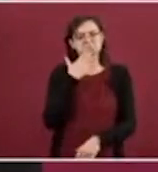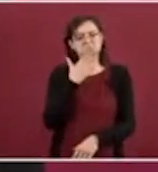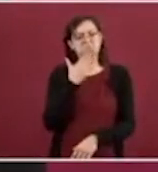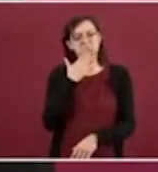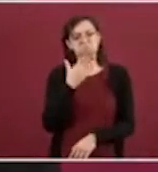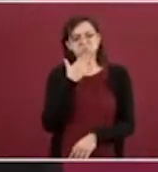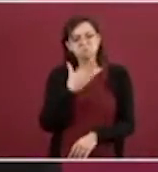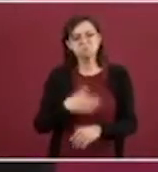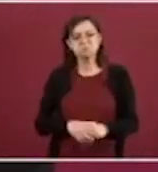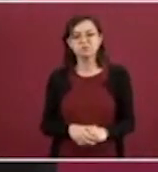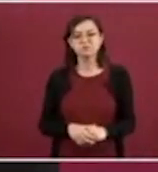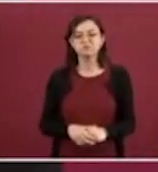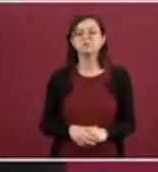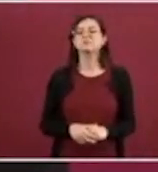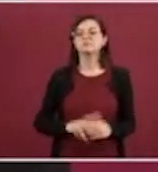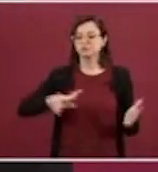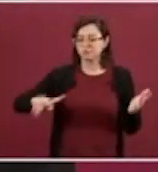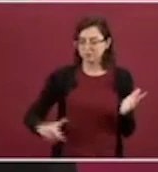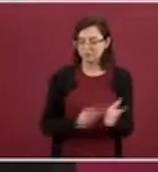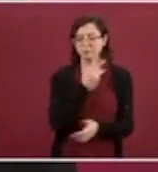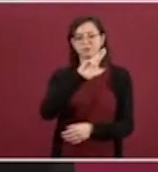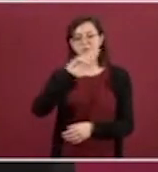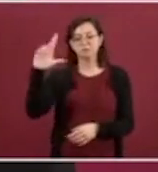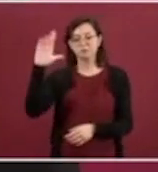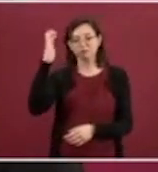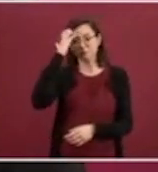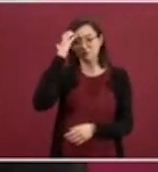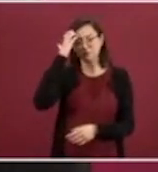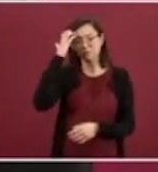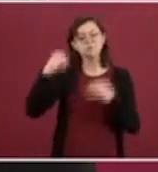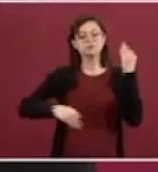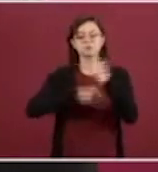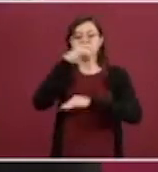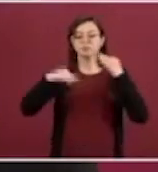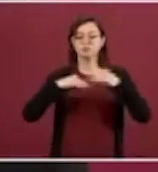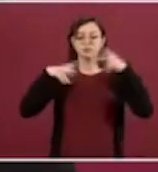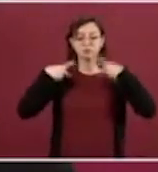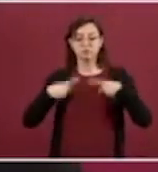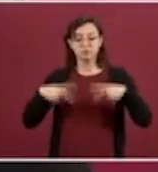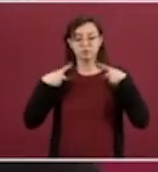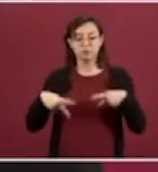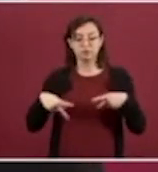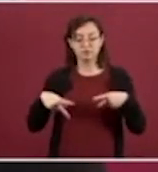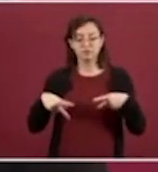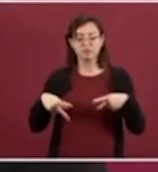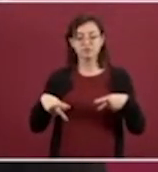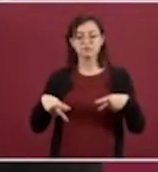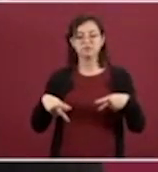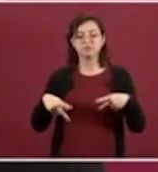De nuevo, mi reconocimiento a todos los que